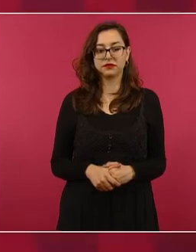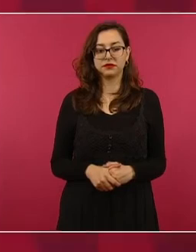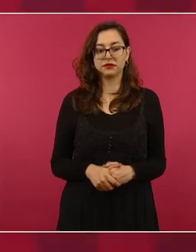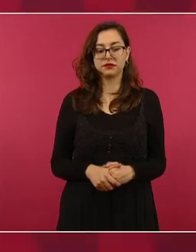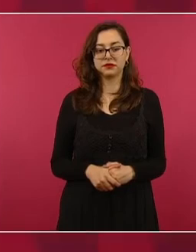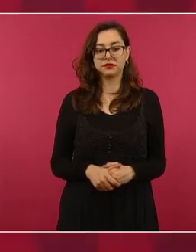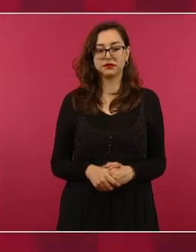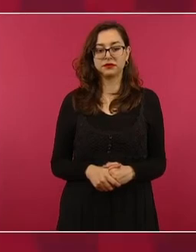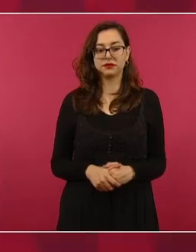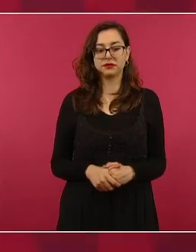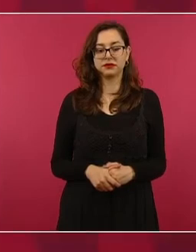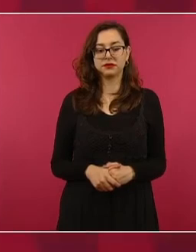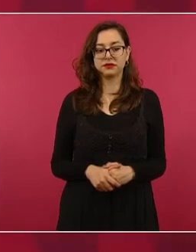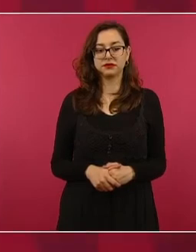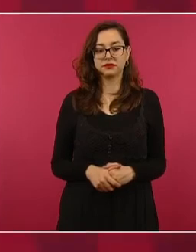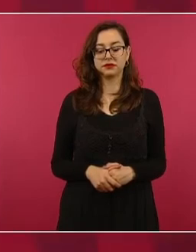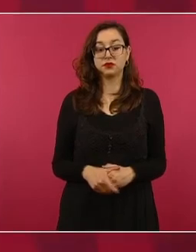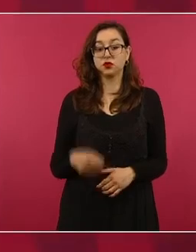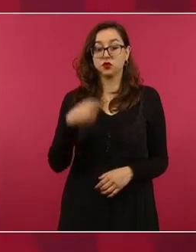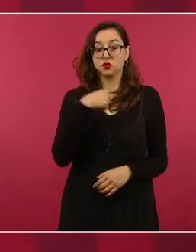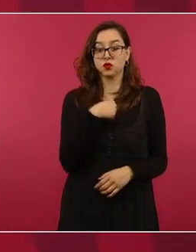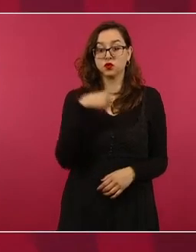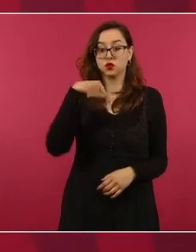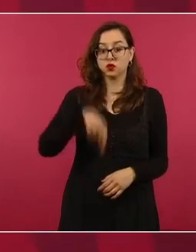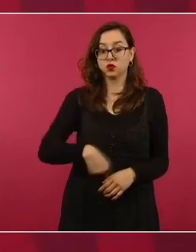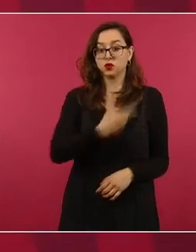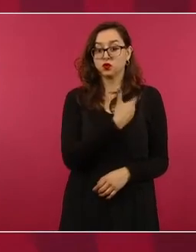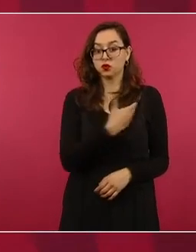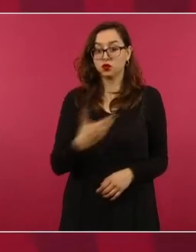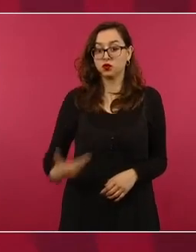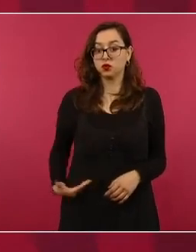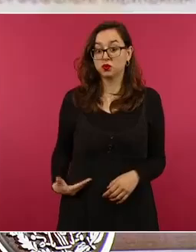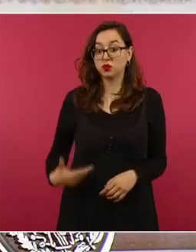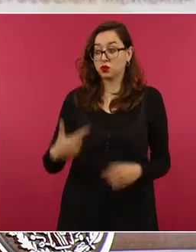Yo no vine aquí a robar,